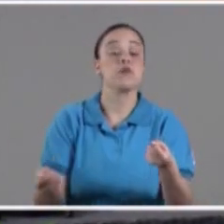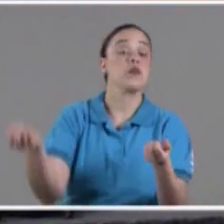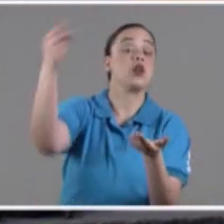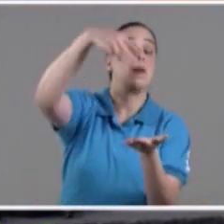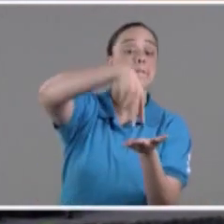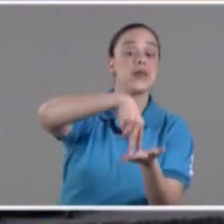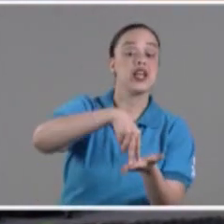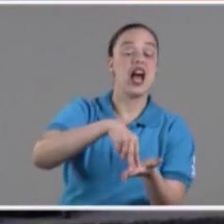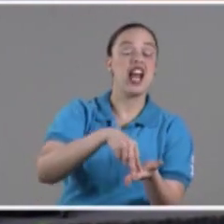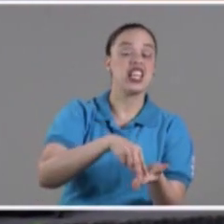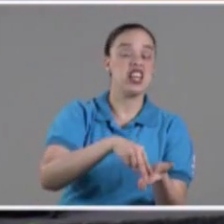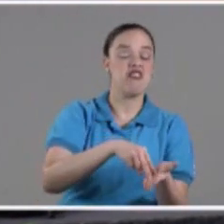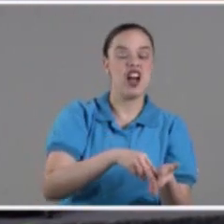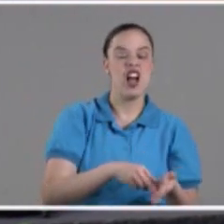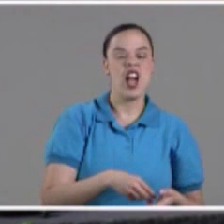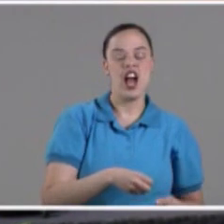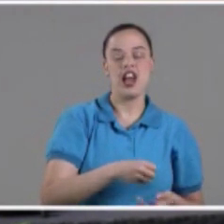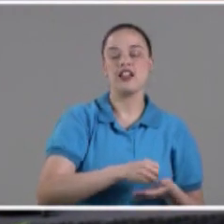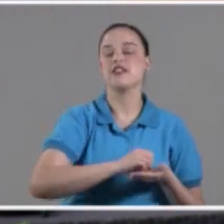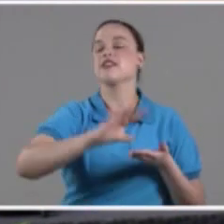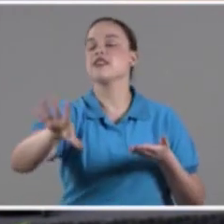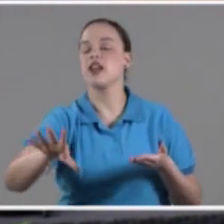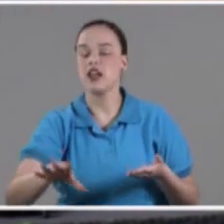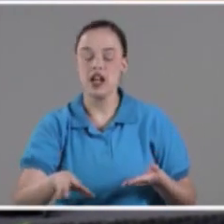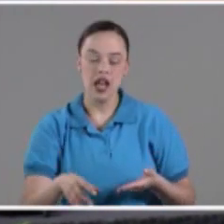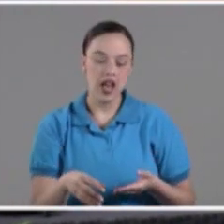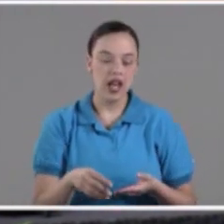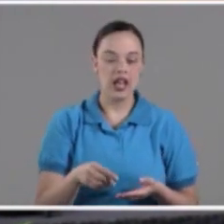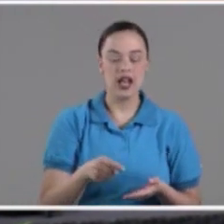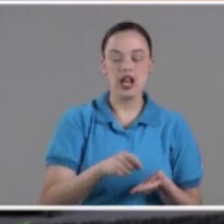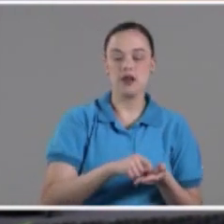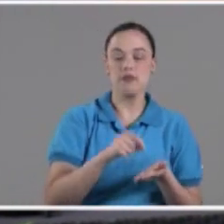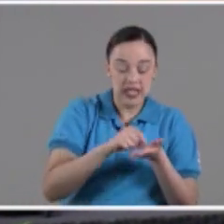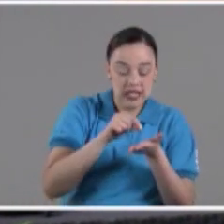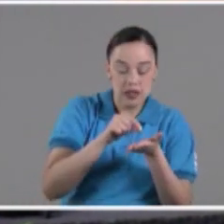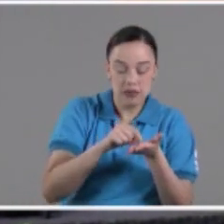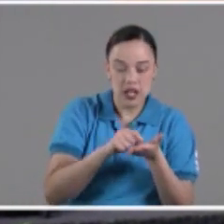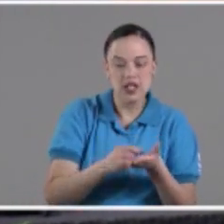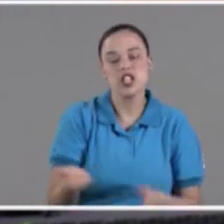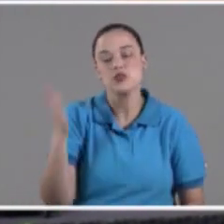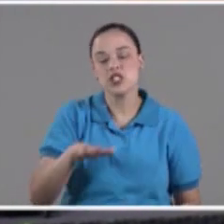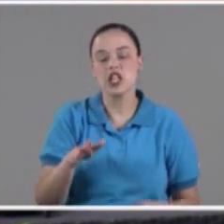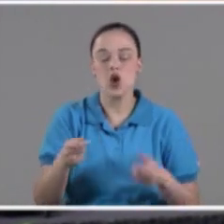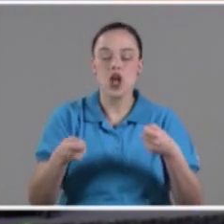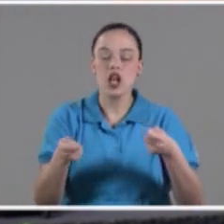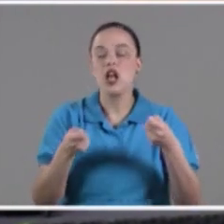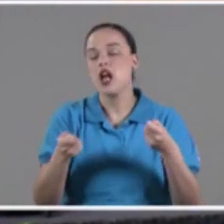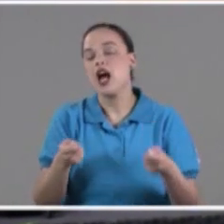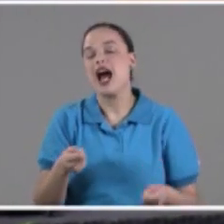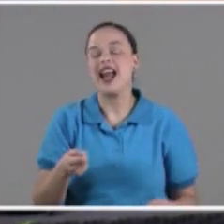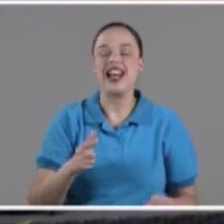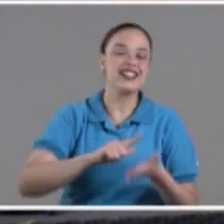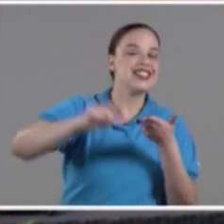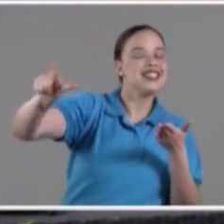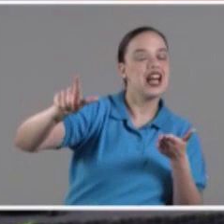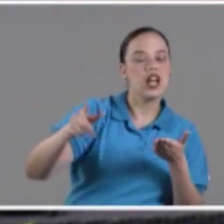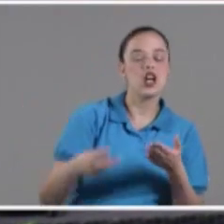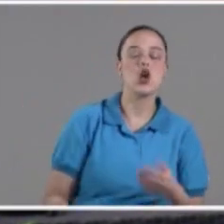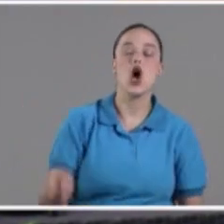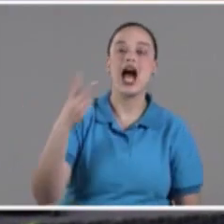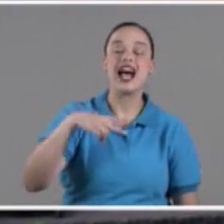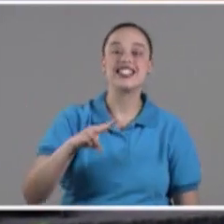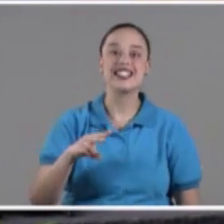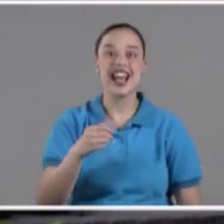a aventar el trigo para que después de que lo han criado a lanzarlo hacia arriba el grano